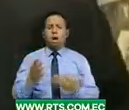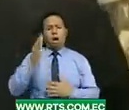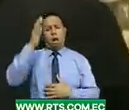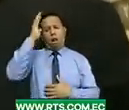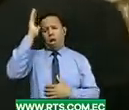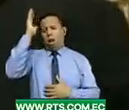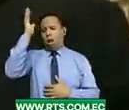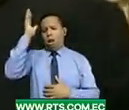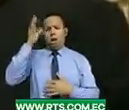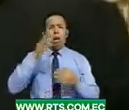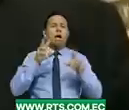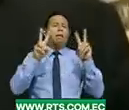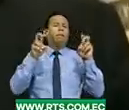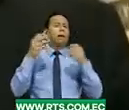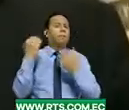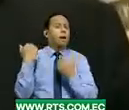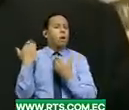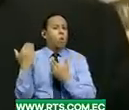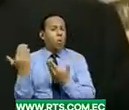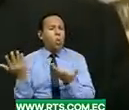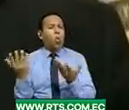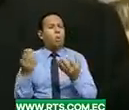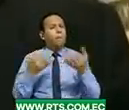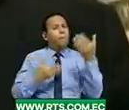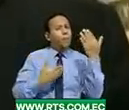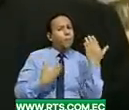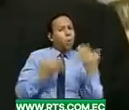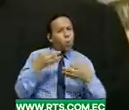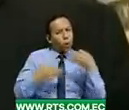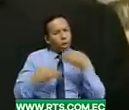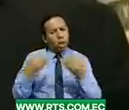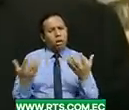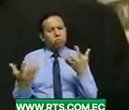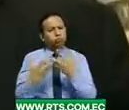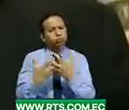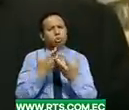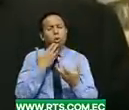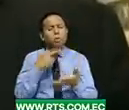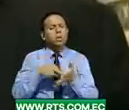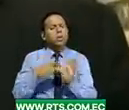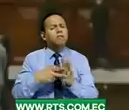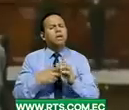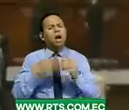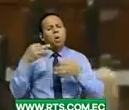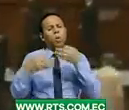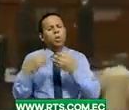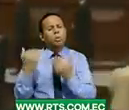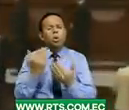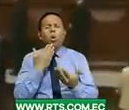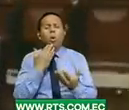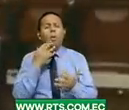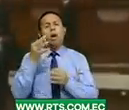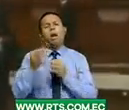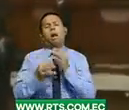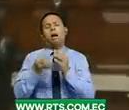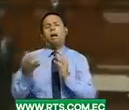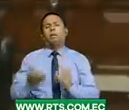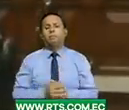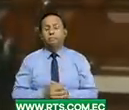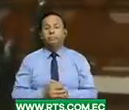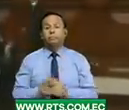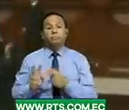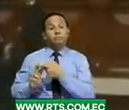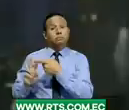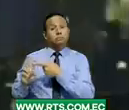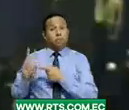un poco más jurídico-político respecto de lo que es, qué significa el juicio político. Tanto de Tomaso como Febres Cordero